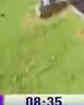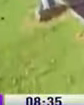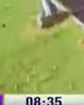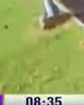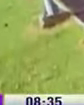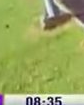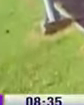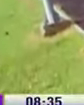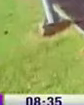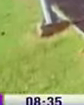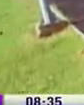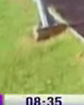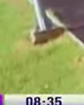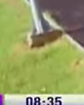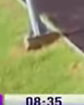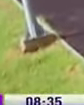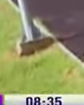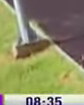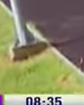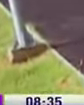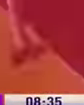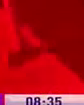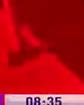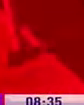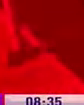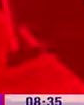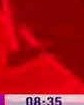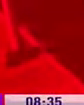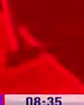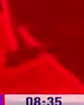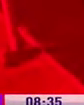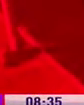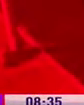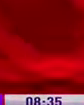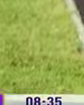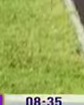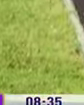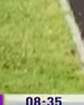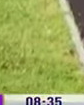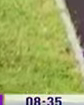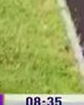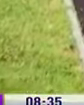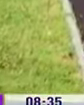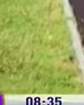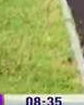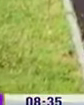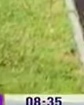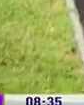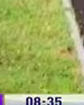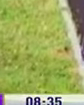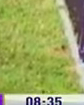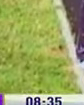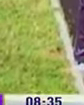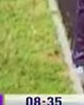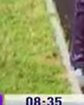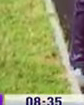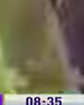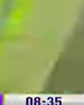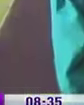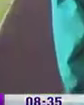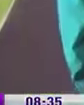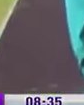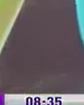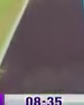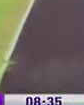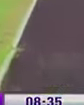las puntitas para el popó de su pesito. No, la traje ahorita. Siempre que salga con su peso debe traer las respectivas puntas.